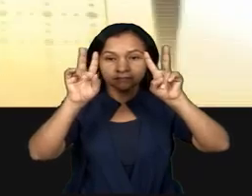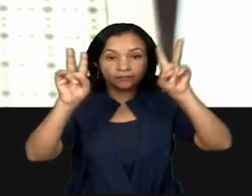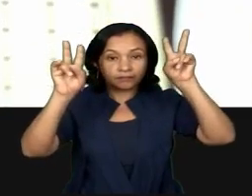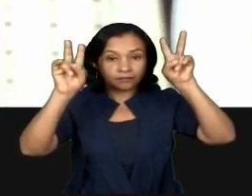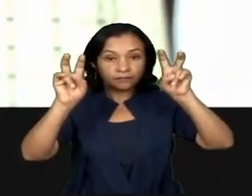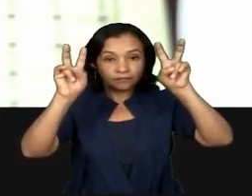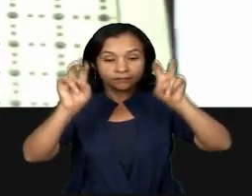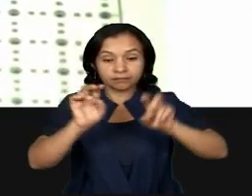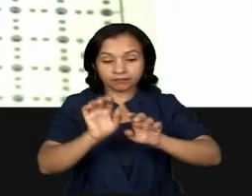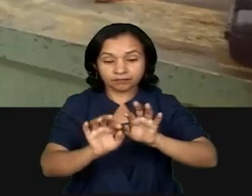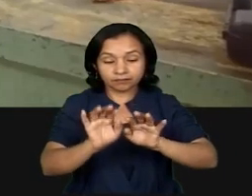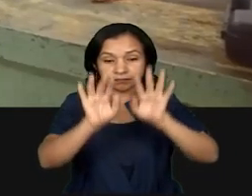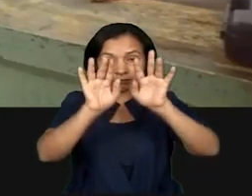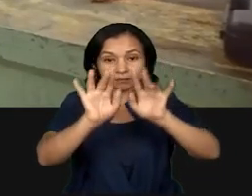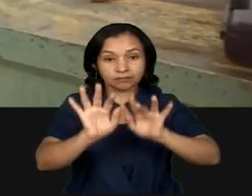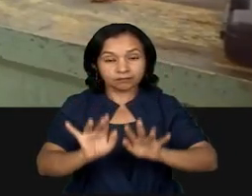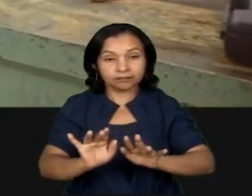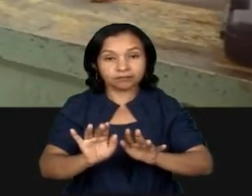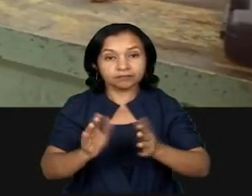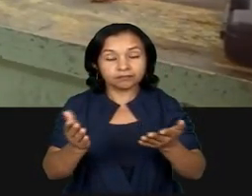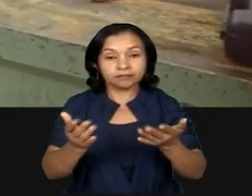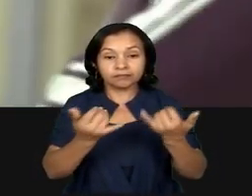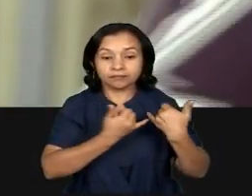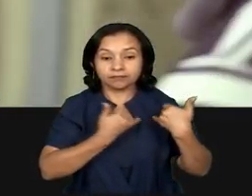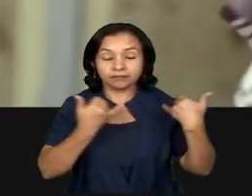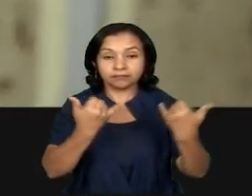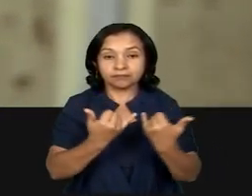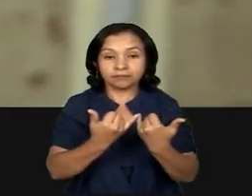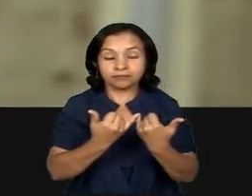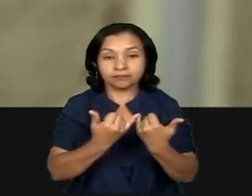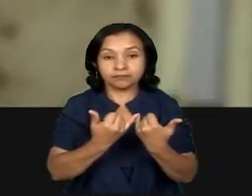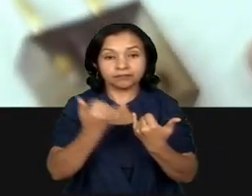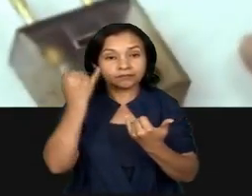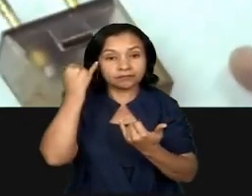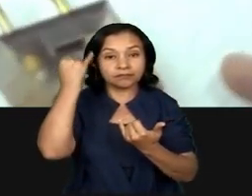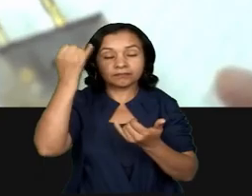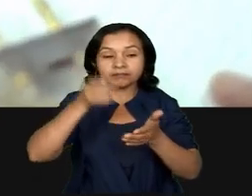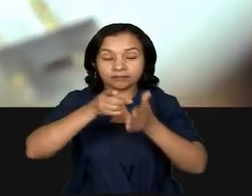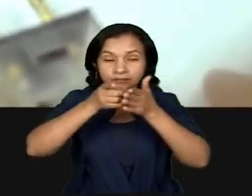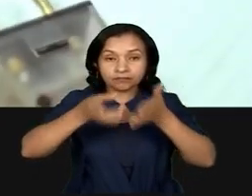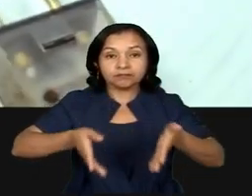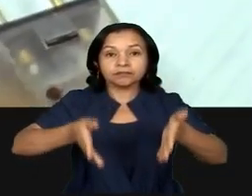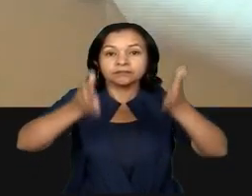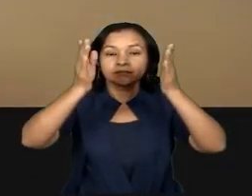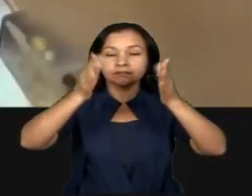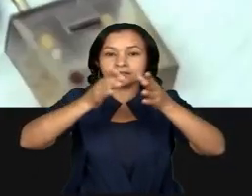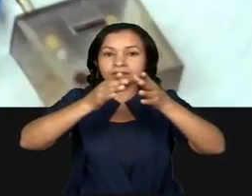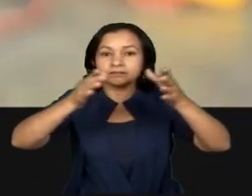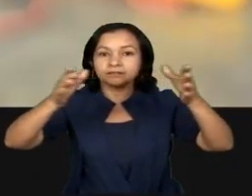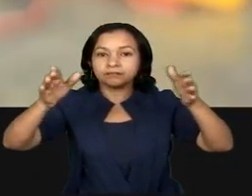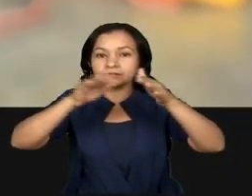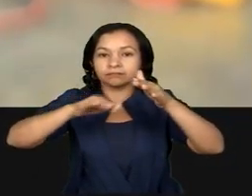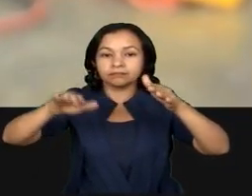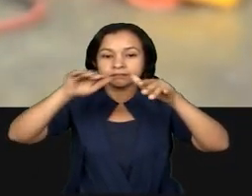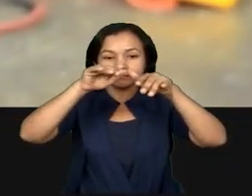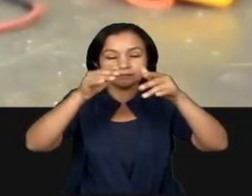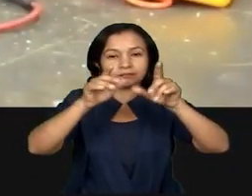digitales y multimedia. Entonces el Instituto de Excelencia Académica IDEA de Diriamba se está ampliando con un